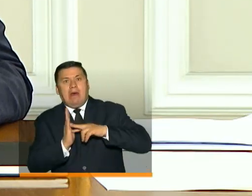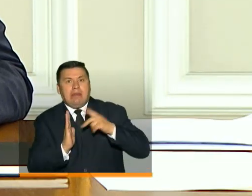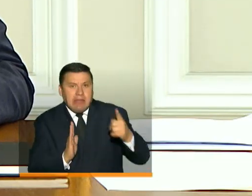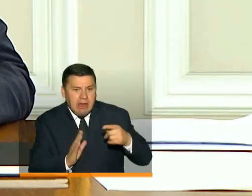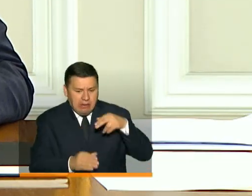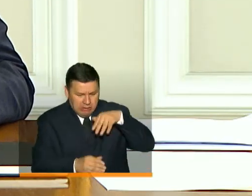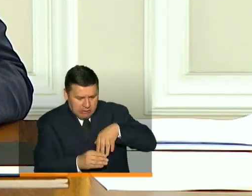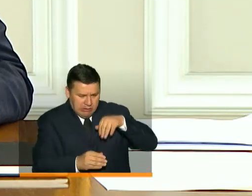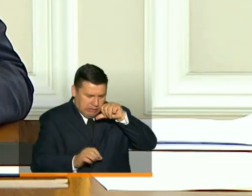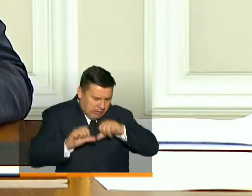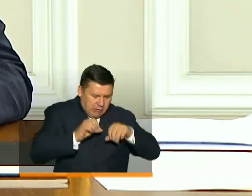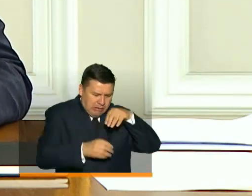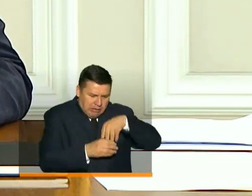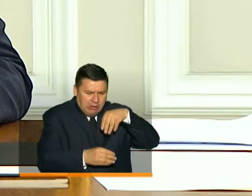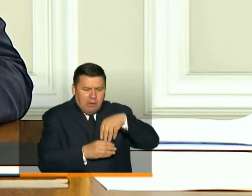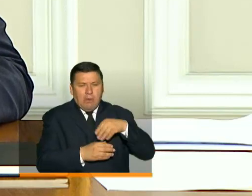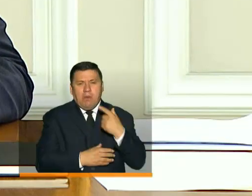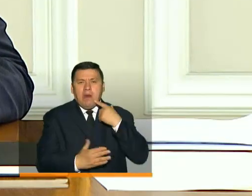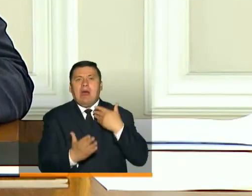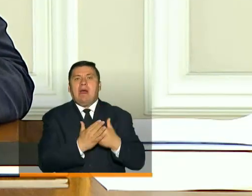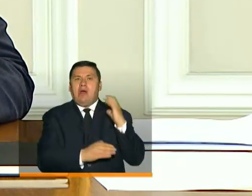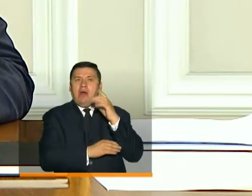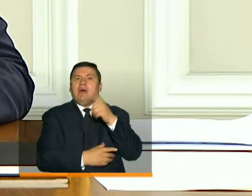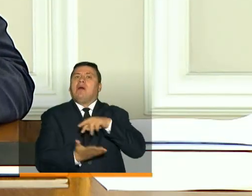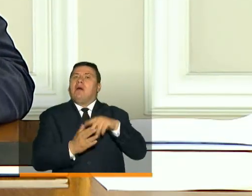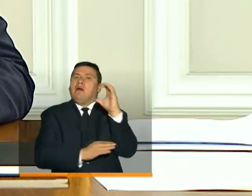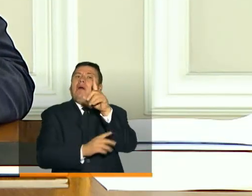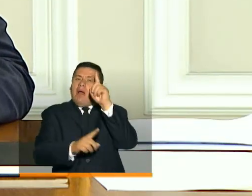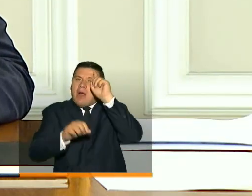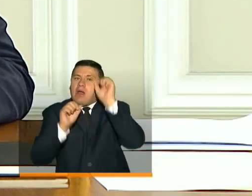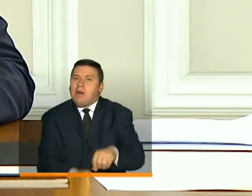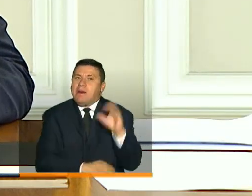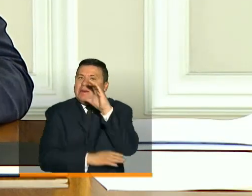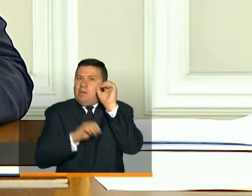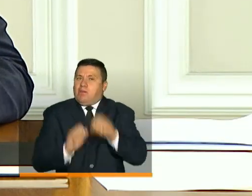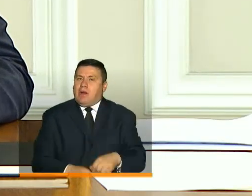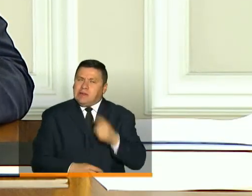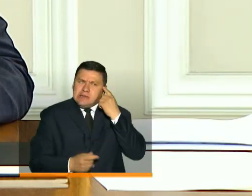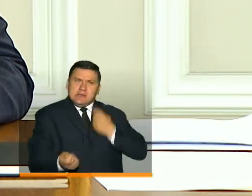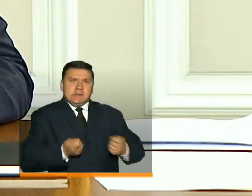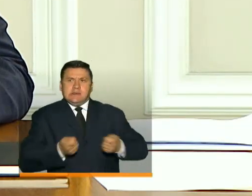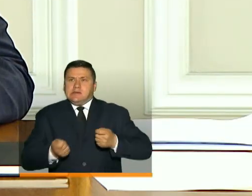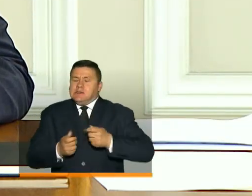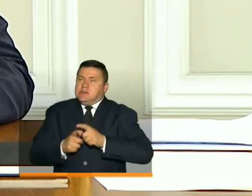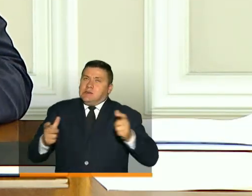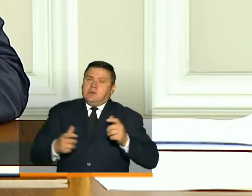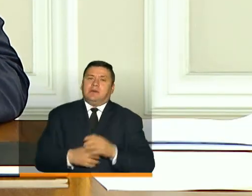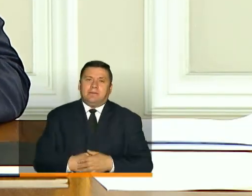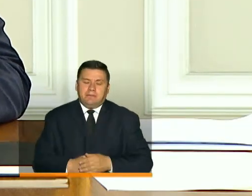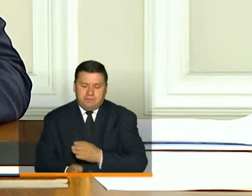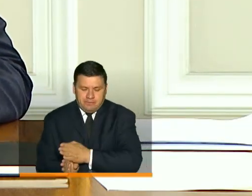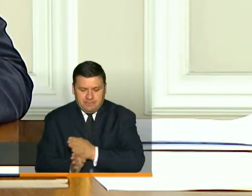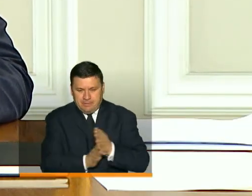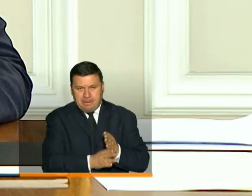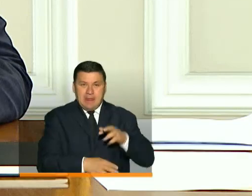reactiva evidencia lo que Colombia es capaz de hacer cuando tiene que enfrentar retos grandes. Ahora, en términos